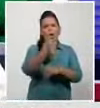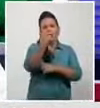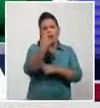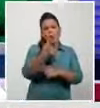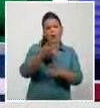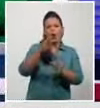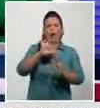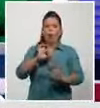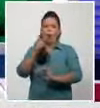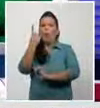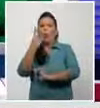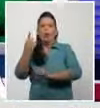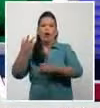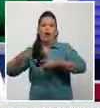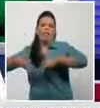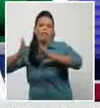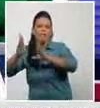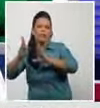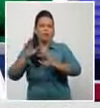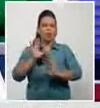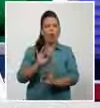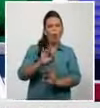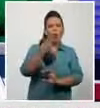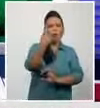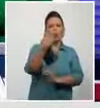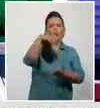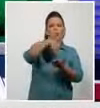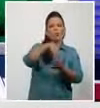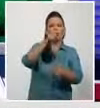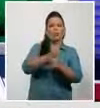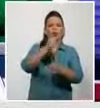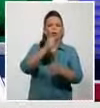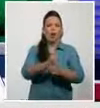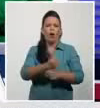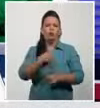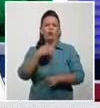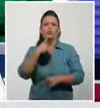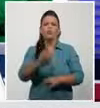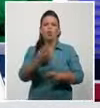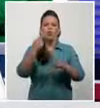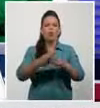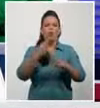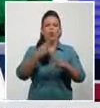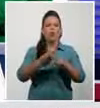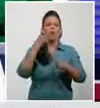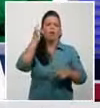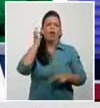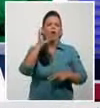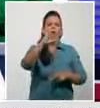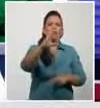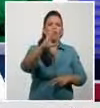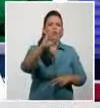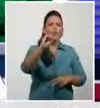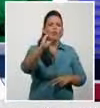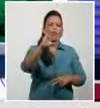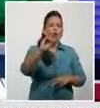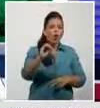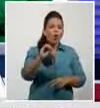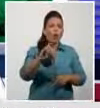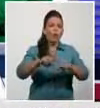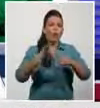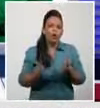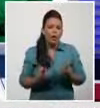casa, a un centro de trabajo. Pero yo digo focos porque muchas veces no llegan a la cifra de 10 o de 11